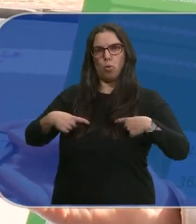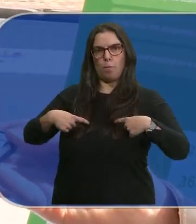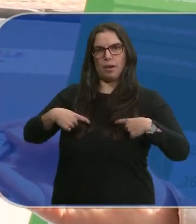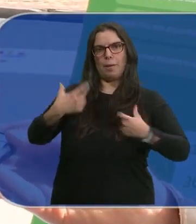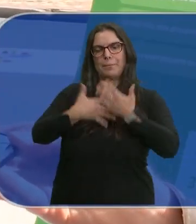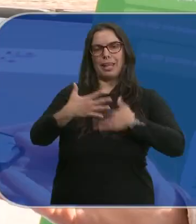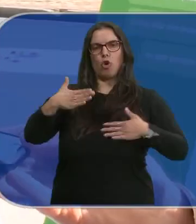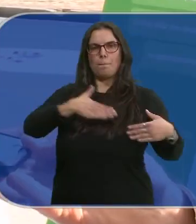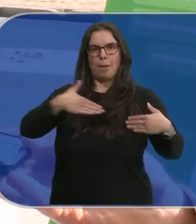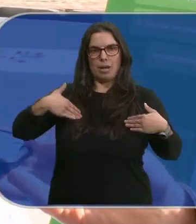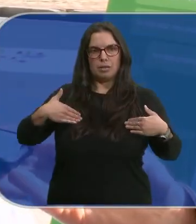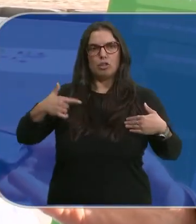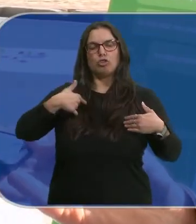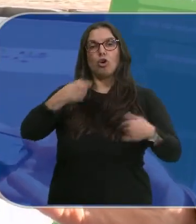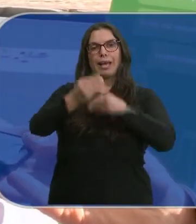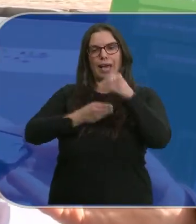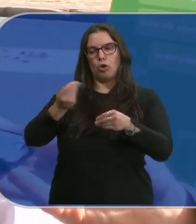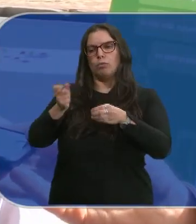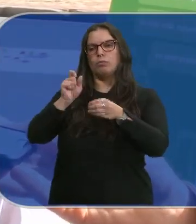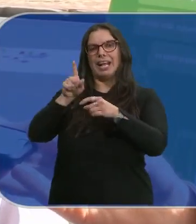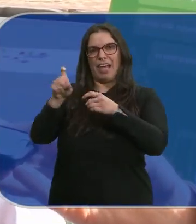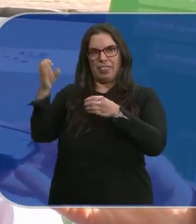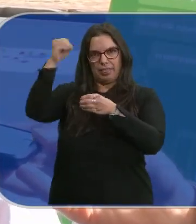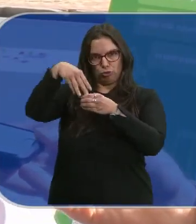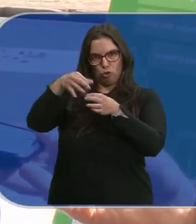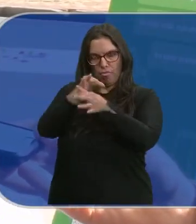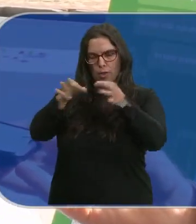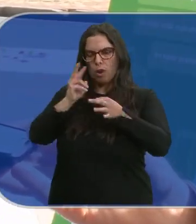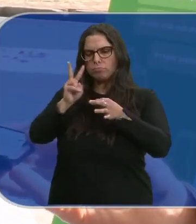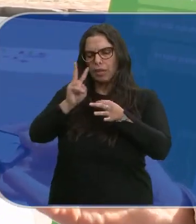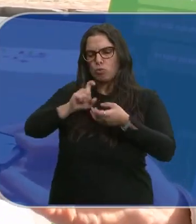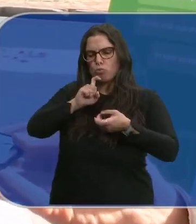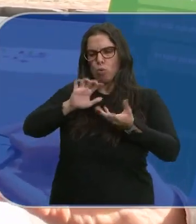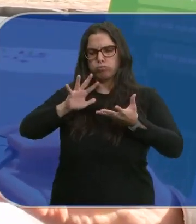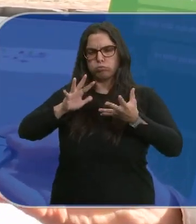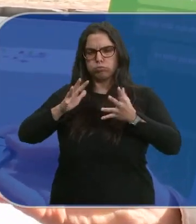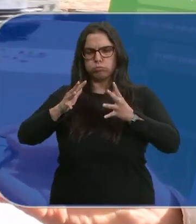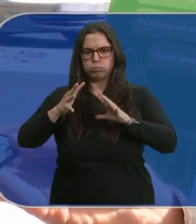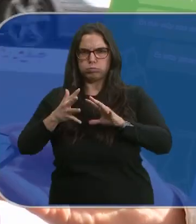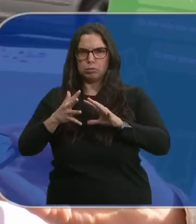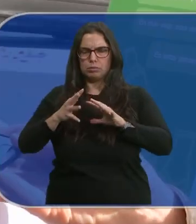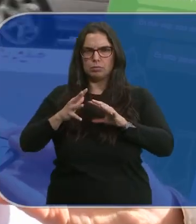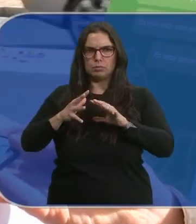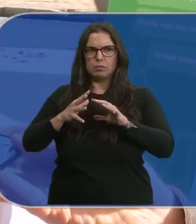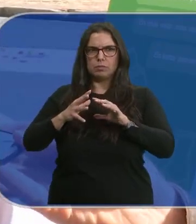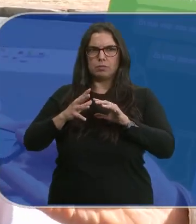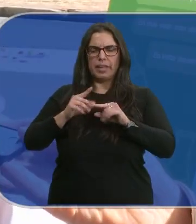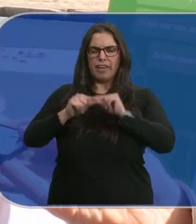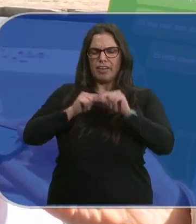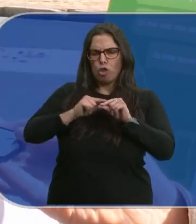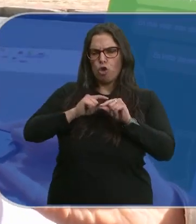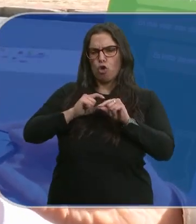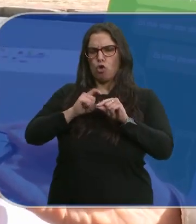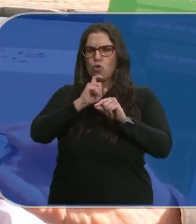mamario. Entonces yo lo que hago es infectar esas células y ver qué impacto tiene, si las